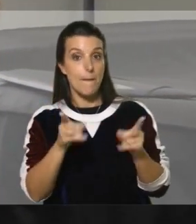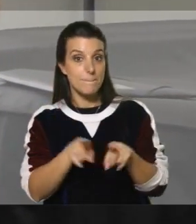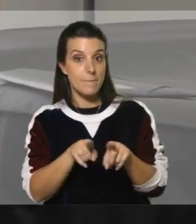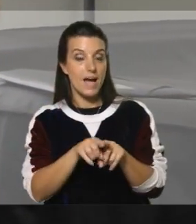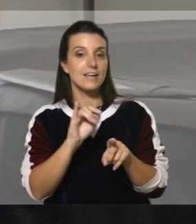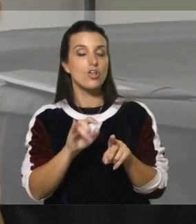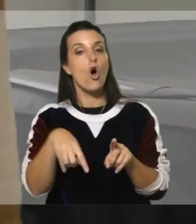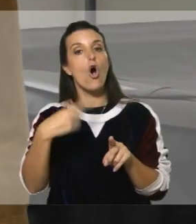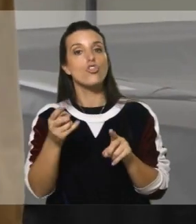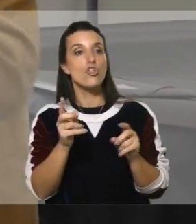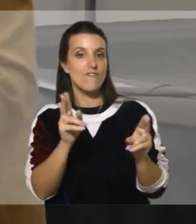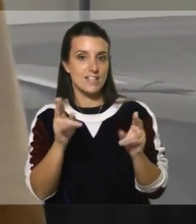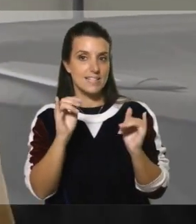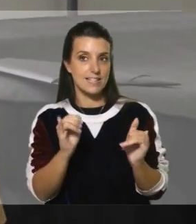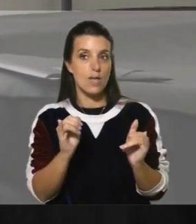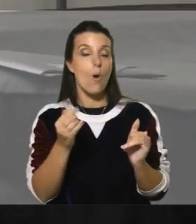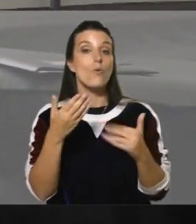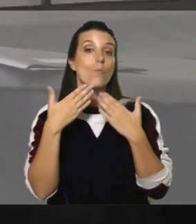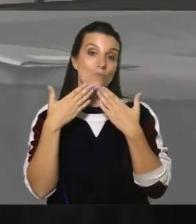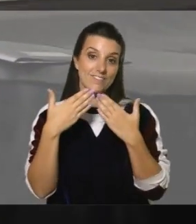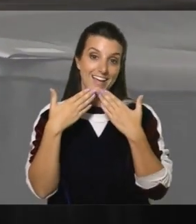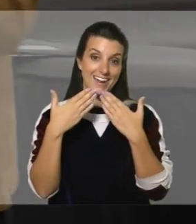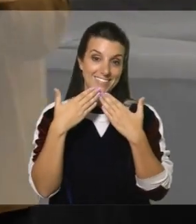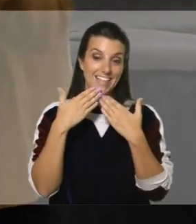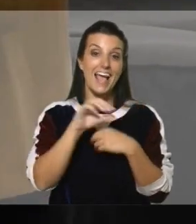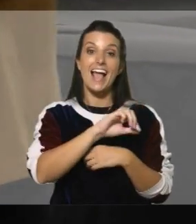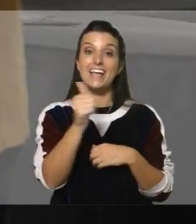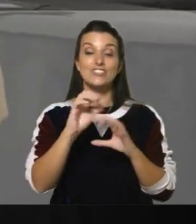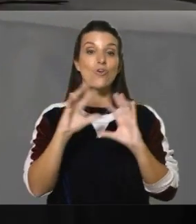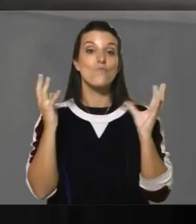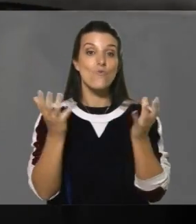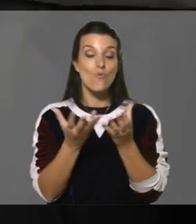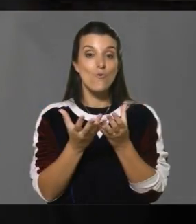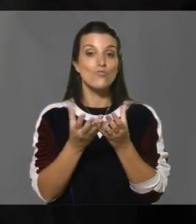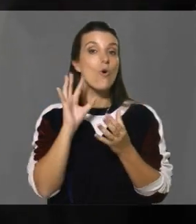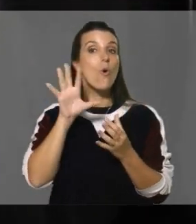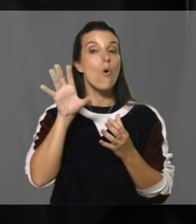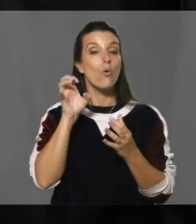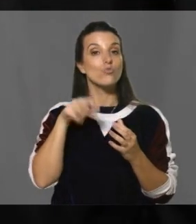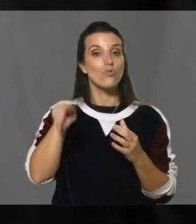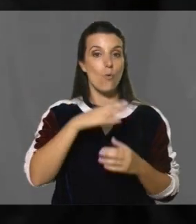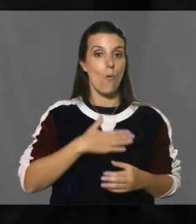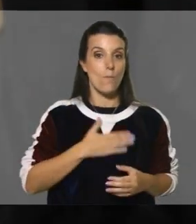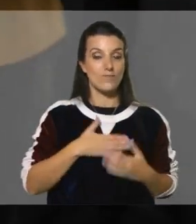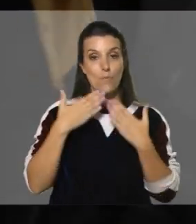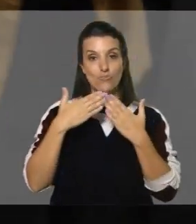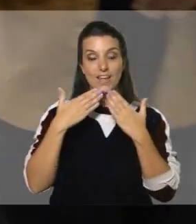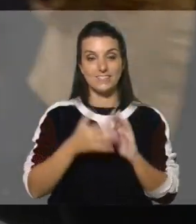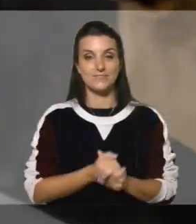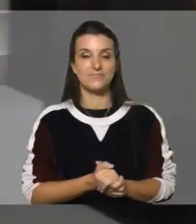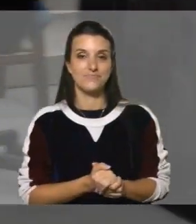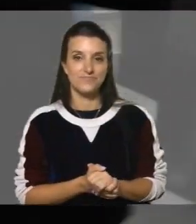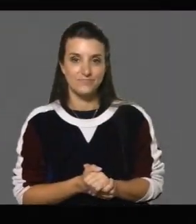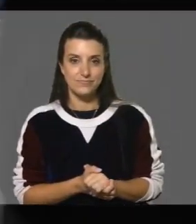sí otro fragmento es Muchísimas gracias todo el éxito del mundo los escuchamos que es un placer Muchas gracias gracias